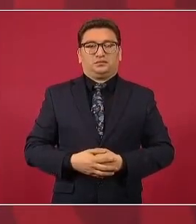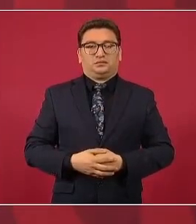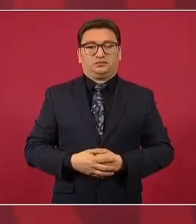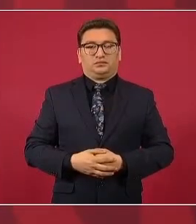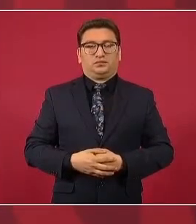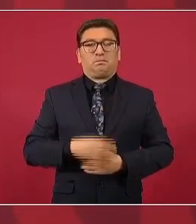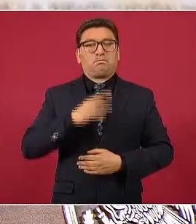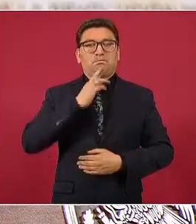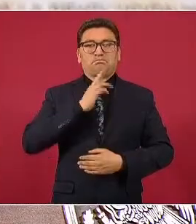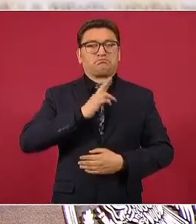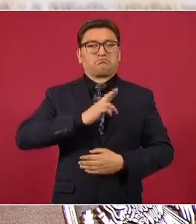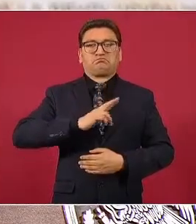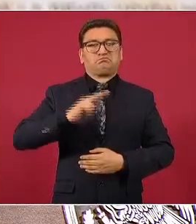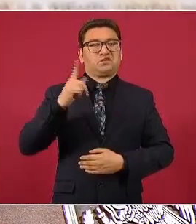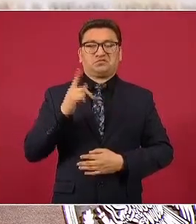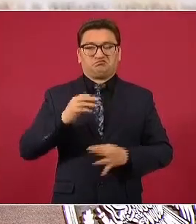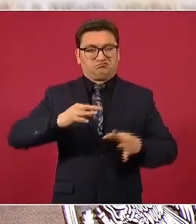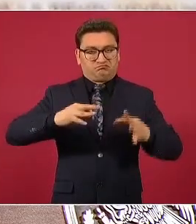de primera,